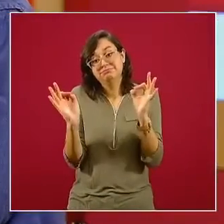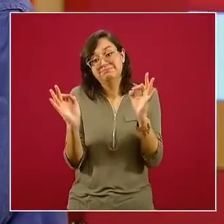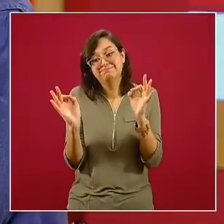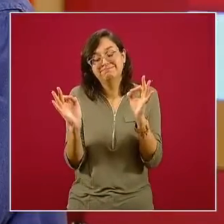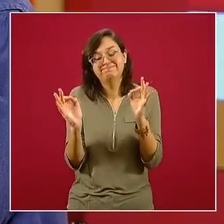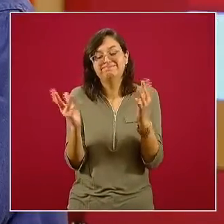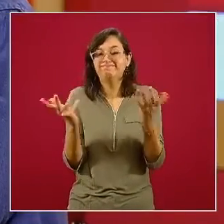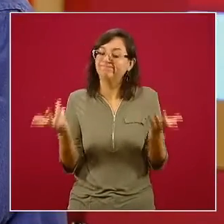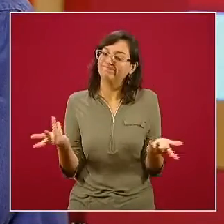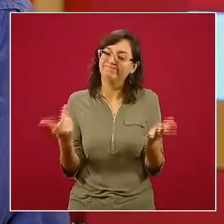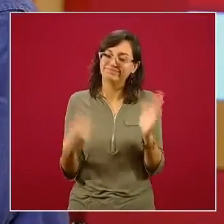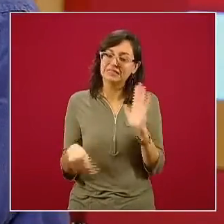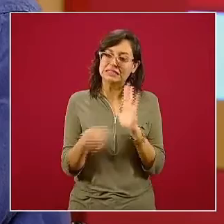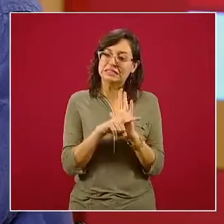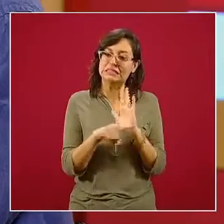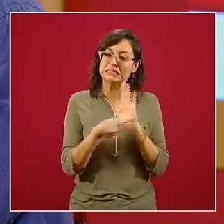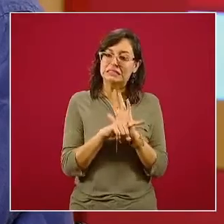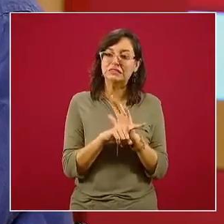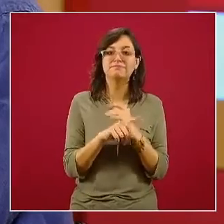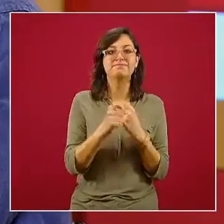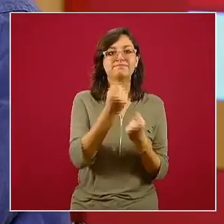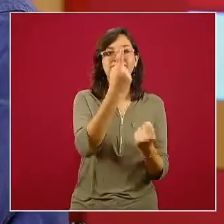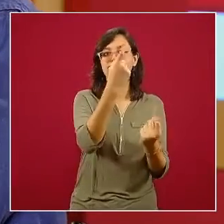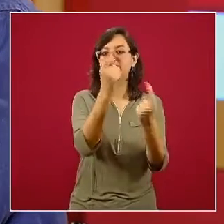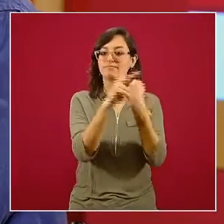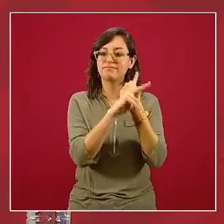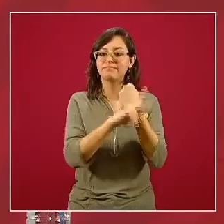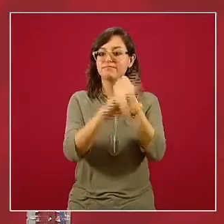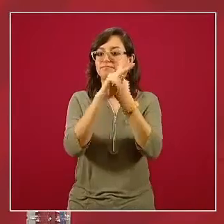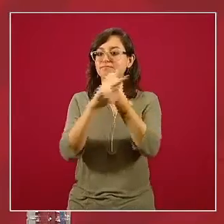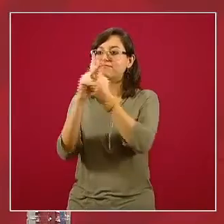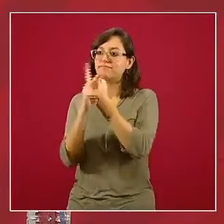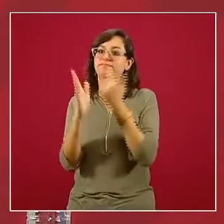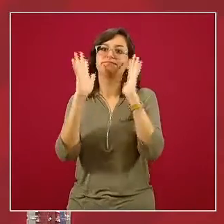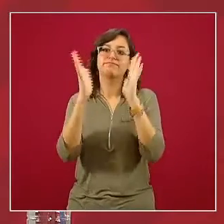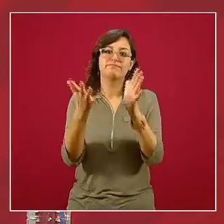encuestas serológicas que algunos países ya empezaron a presentar públicamente.